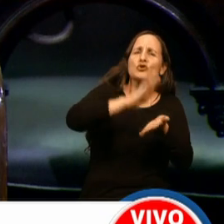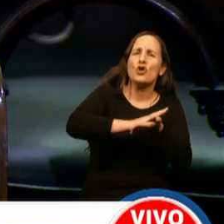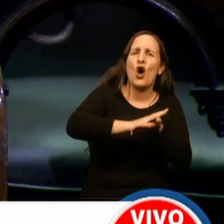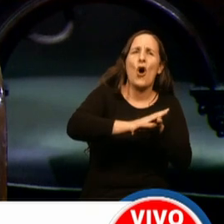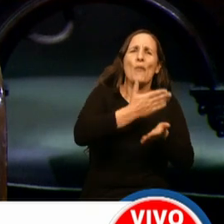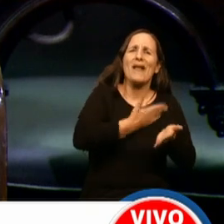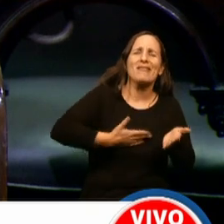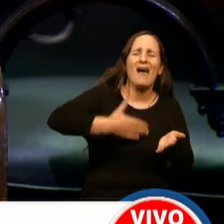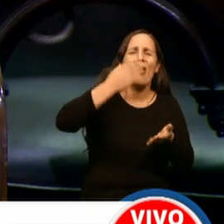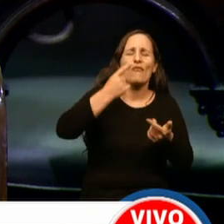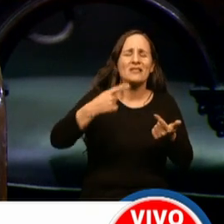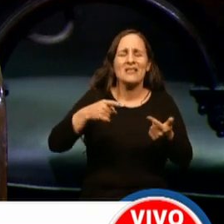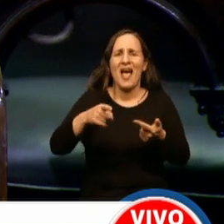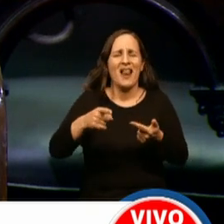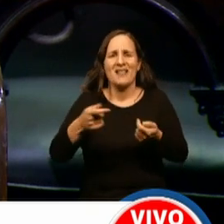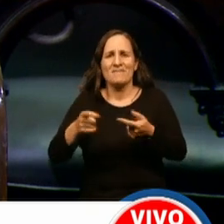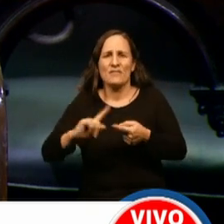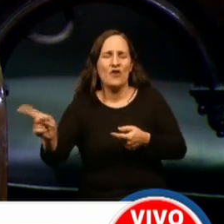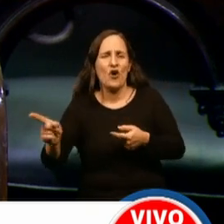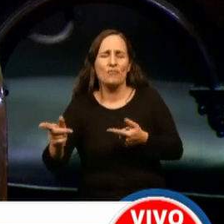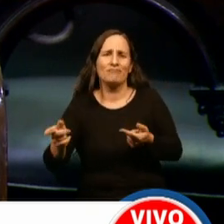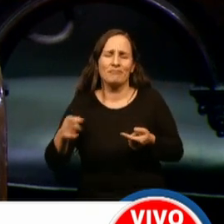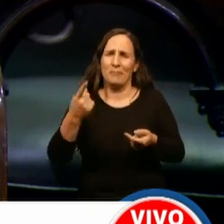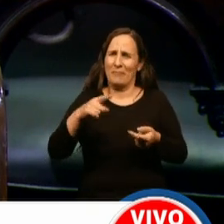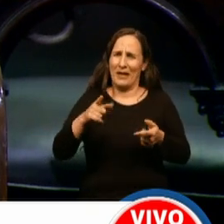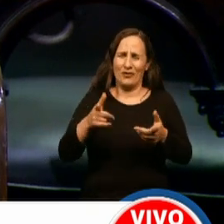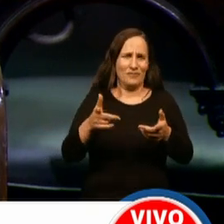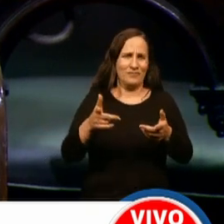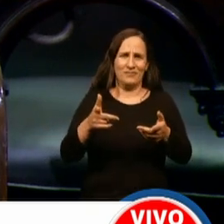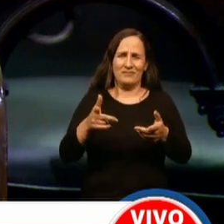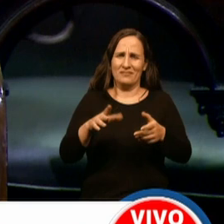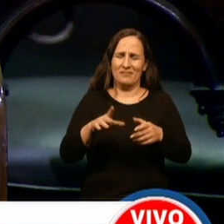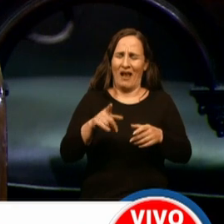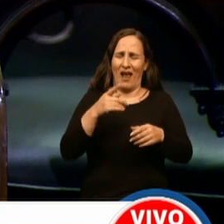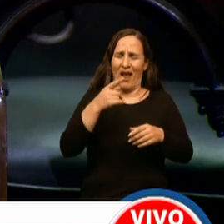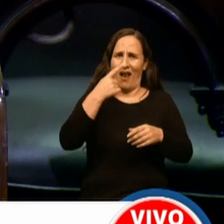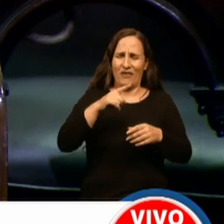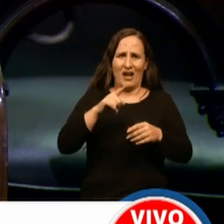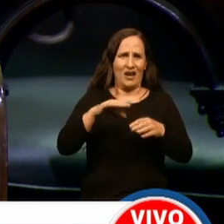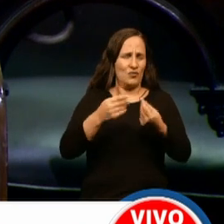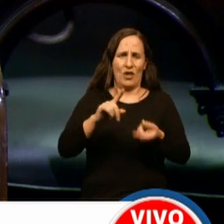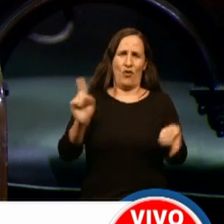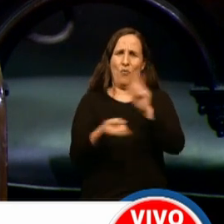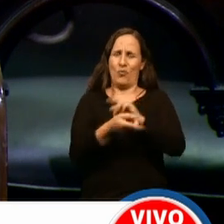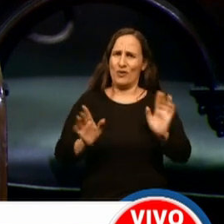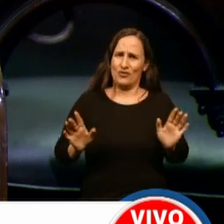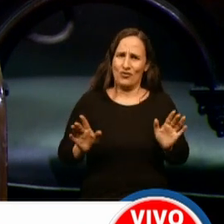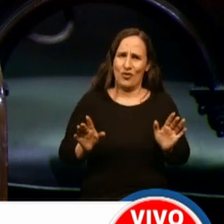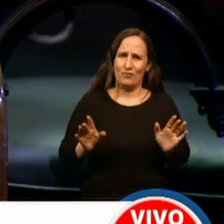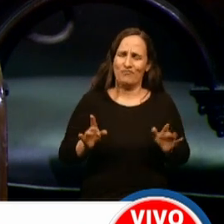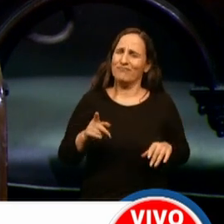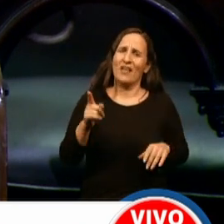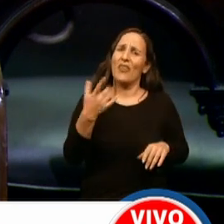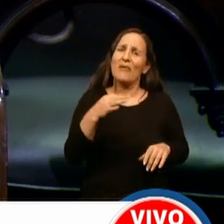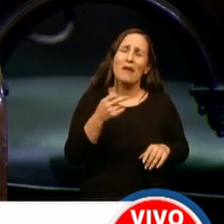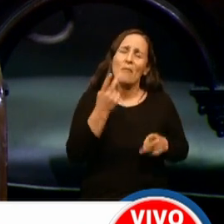que lo que se quiere promover y esto pasa cuando no tenemos la capacidad de reconocer que está mal